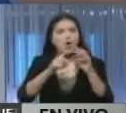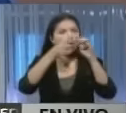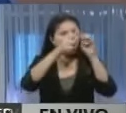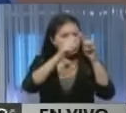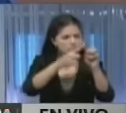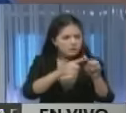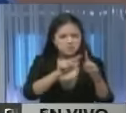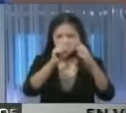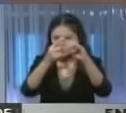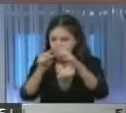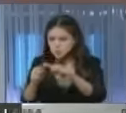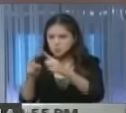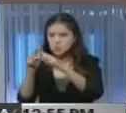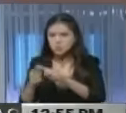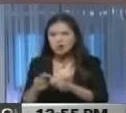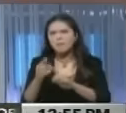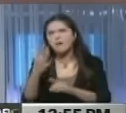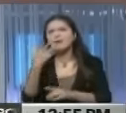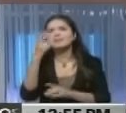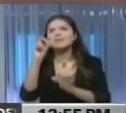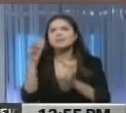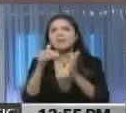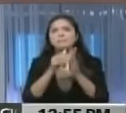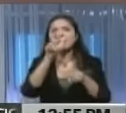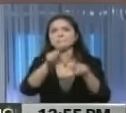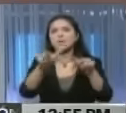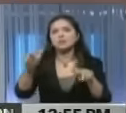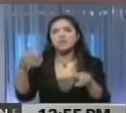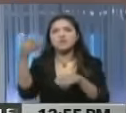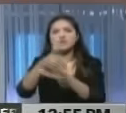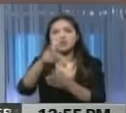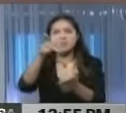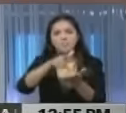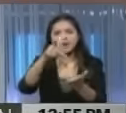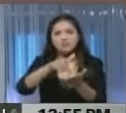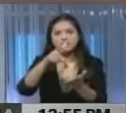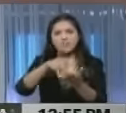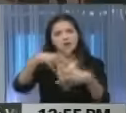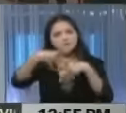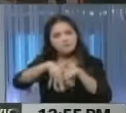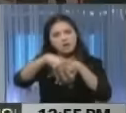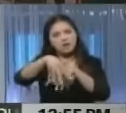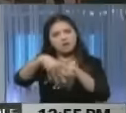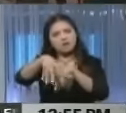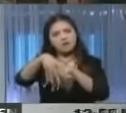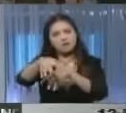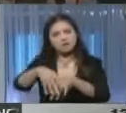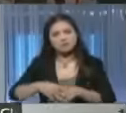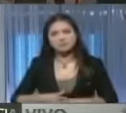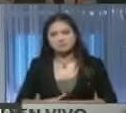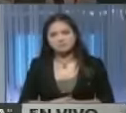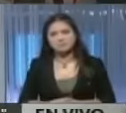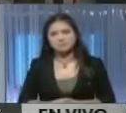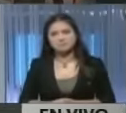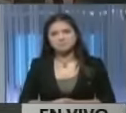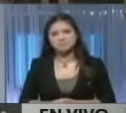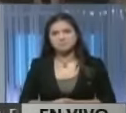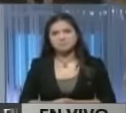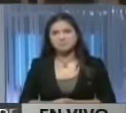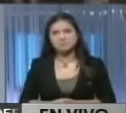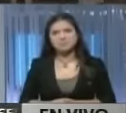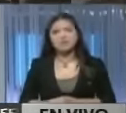contabilizados. No más de 30.000 personas participaron en esta concentración. los